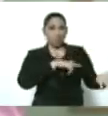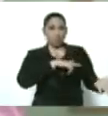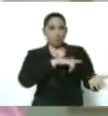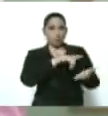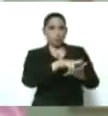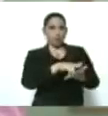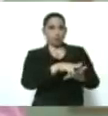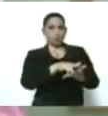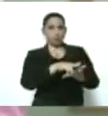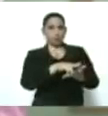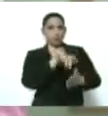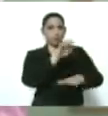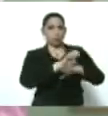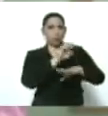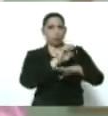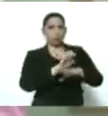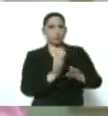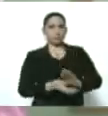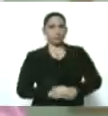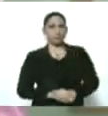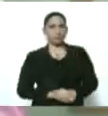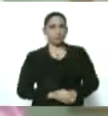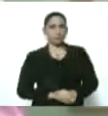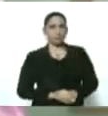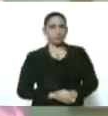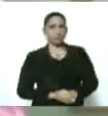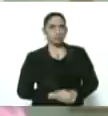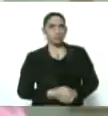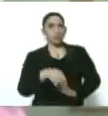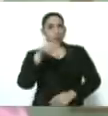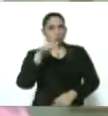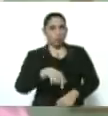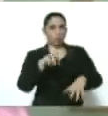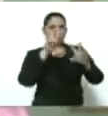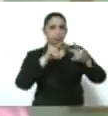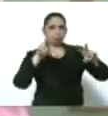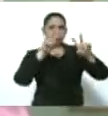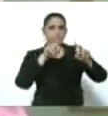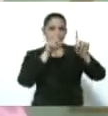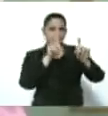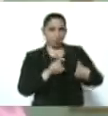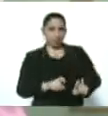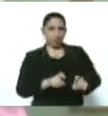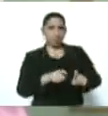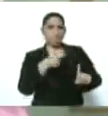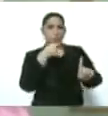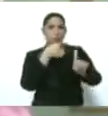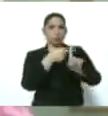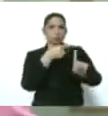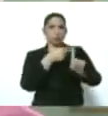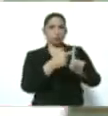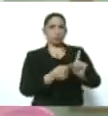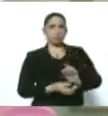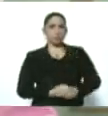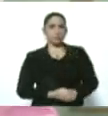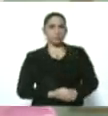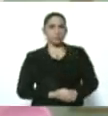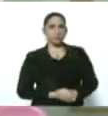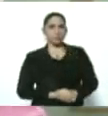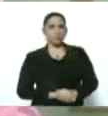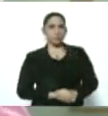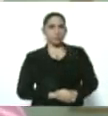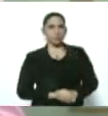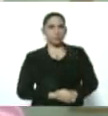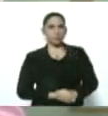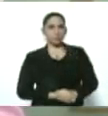de Ecuador y, bueno, salió hoy positivo a la prueba molecular en el PASI de Los Caracas.